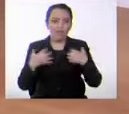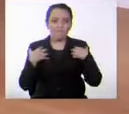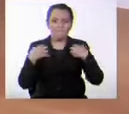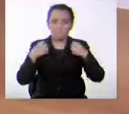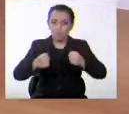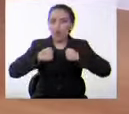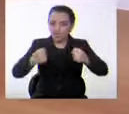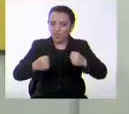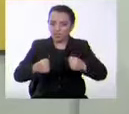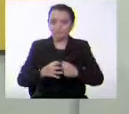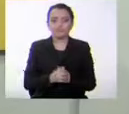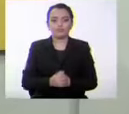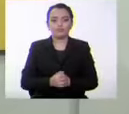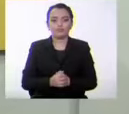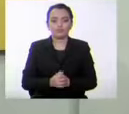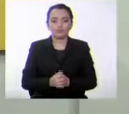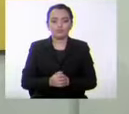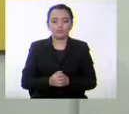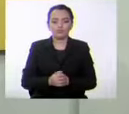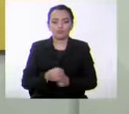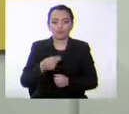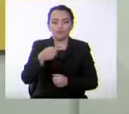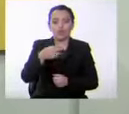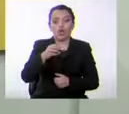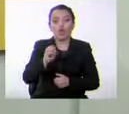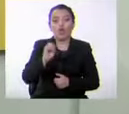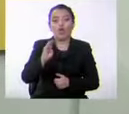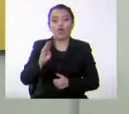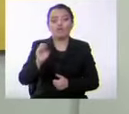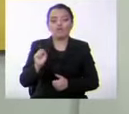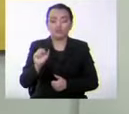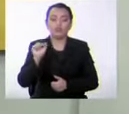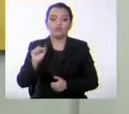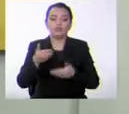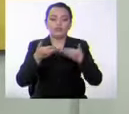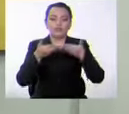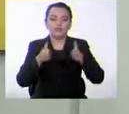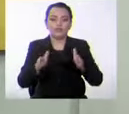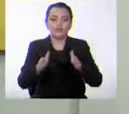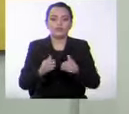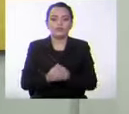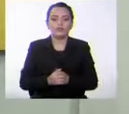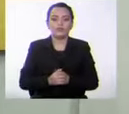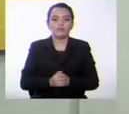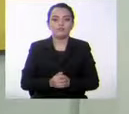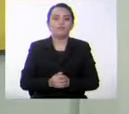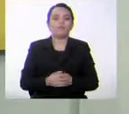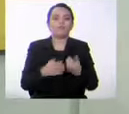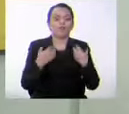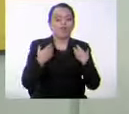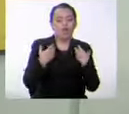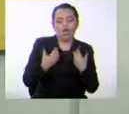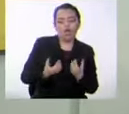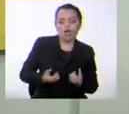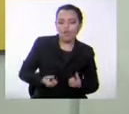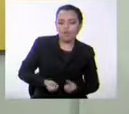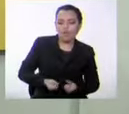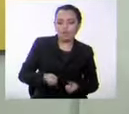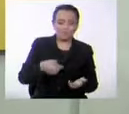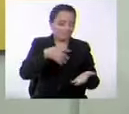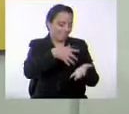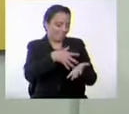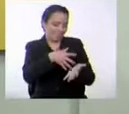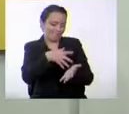Y Hobbes hace una diferenciación porque decía, es el gobierno del populacho, cuando es